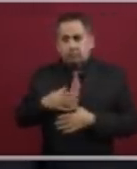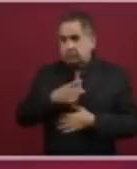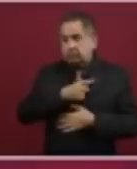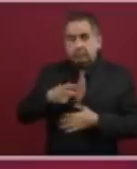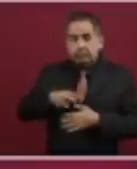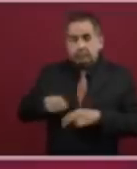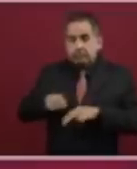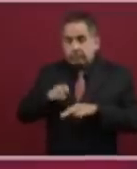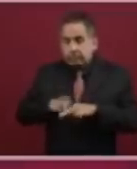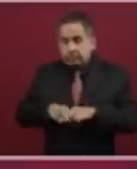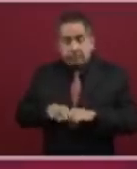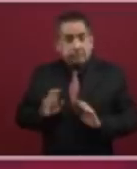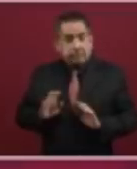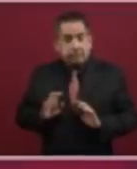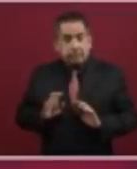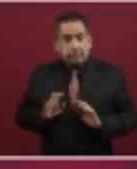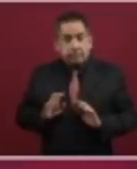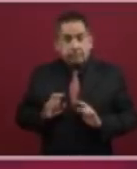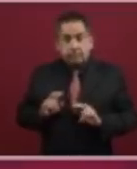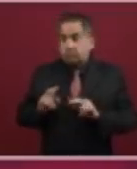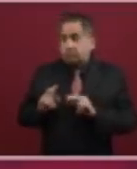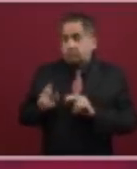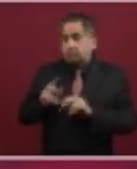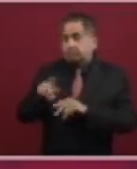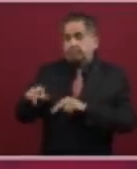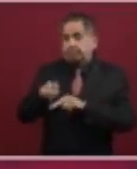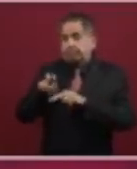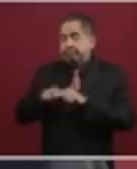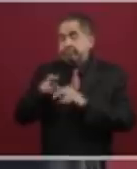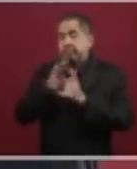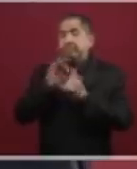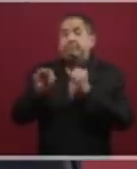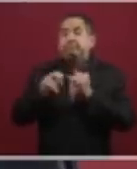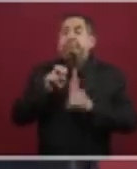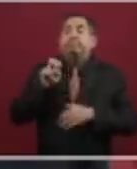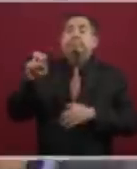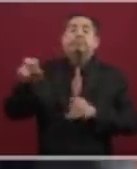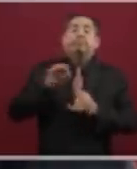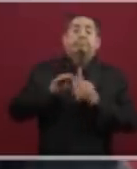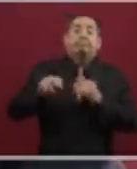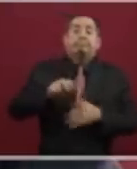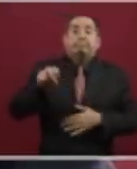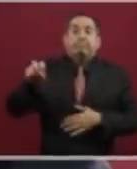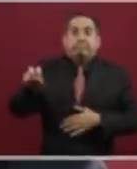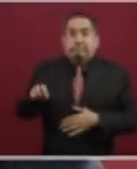sentar en la silla de más atrás.